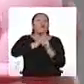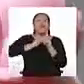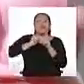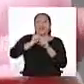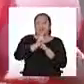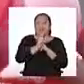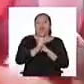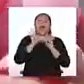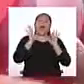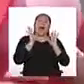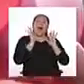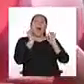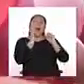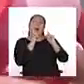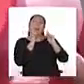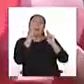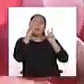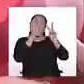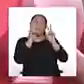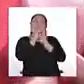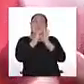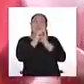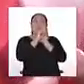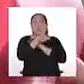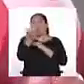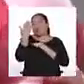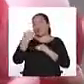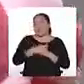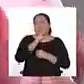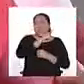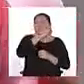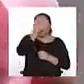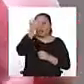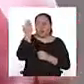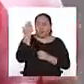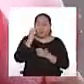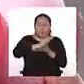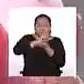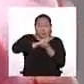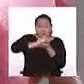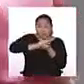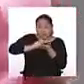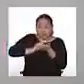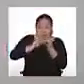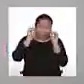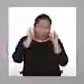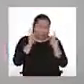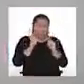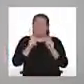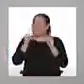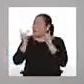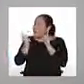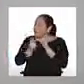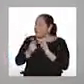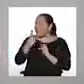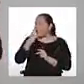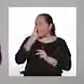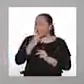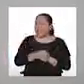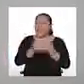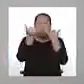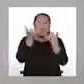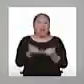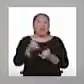Entonces todo bien. Veamos el video, chicos y chicas, y no se olviden de tomar nota. Perfecto, Tocino. Ahora